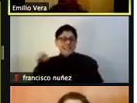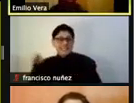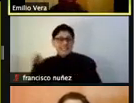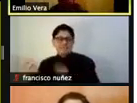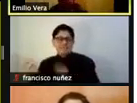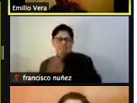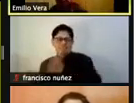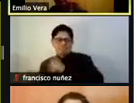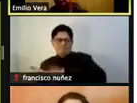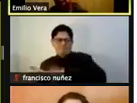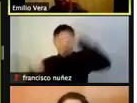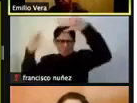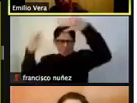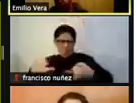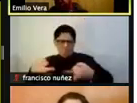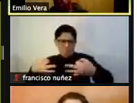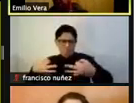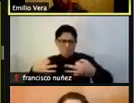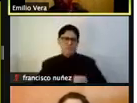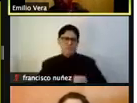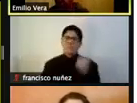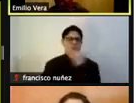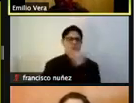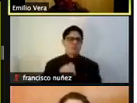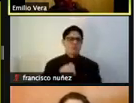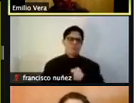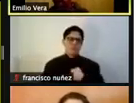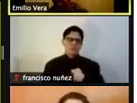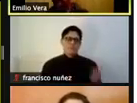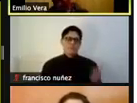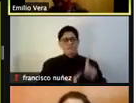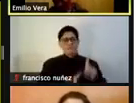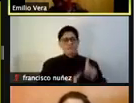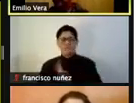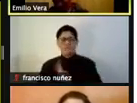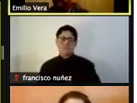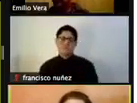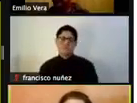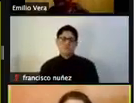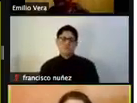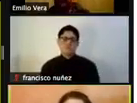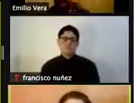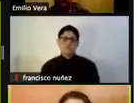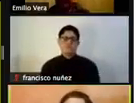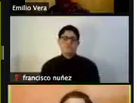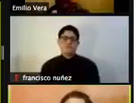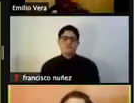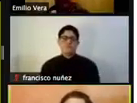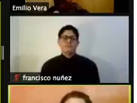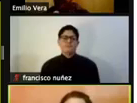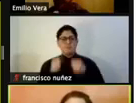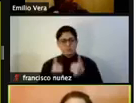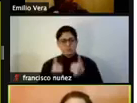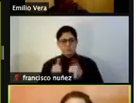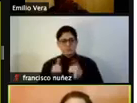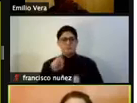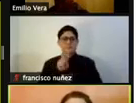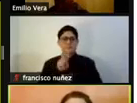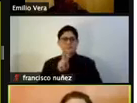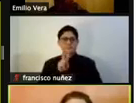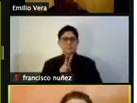Bueno, profesor, Le agradezco mucho